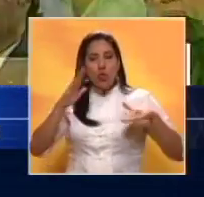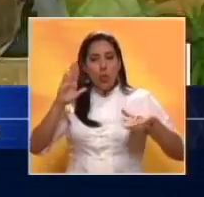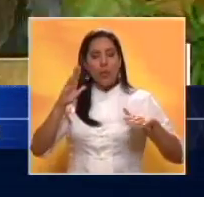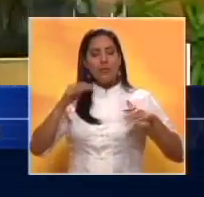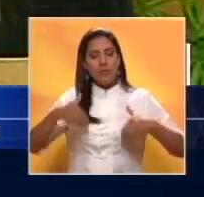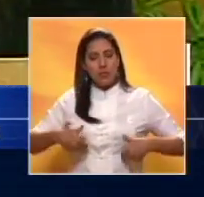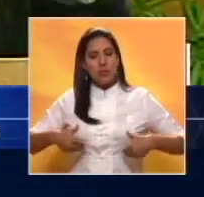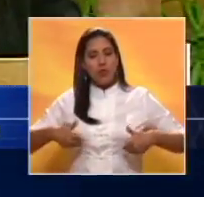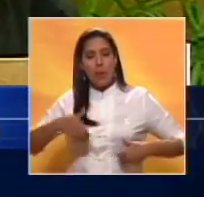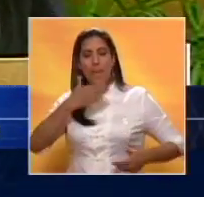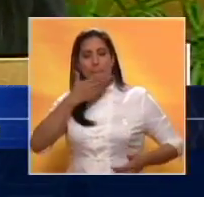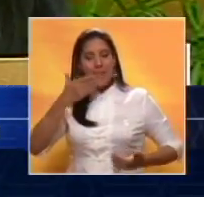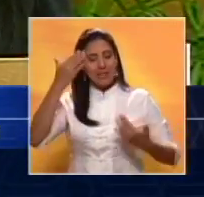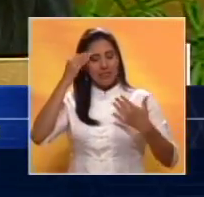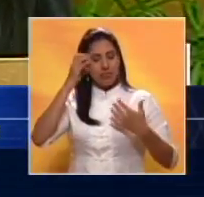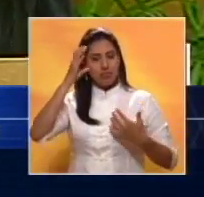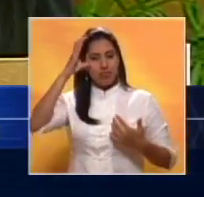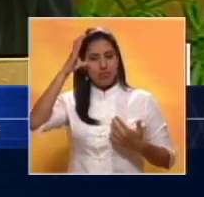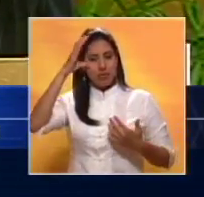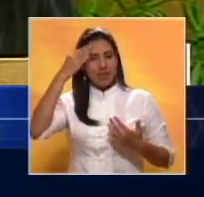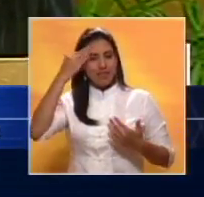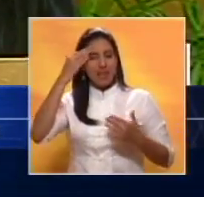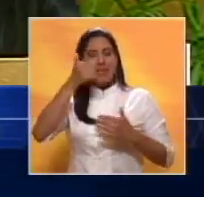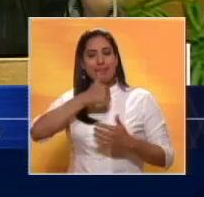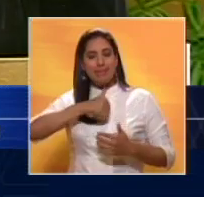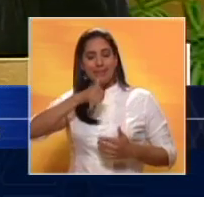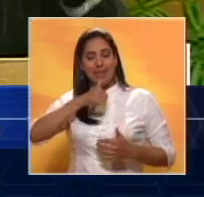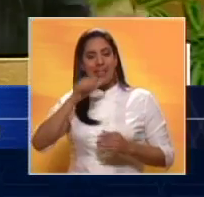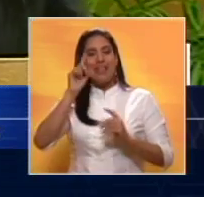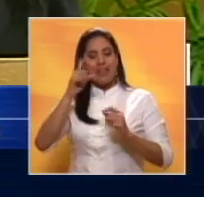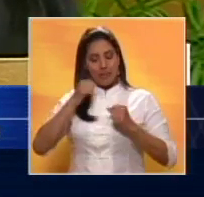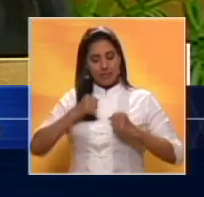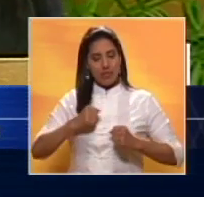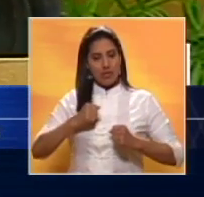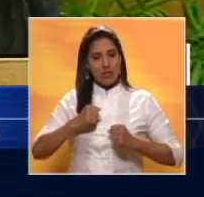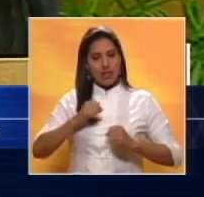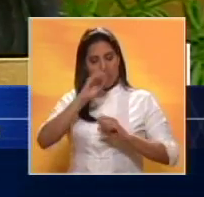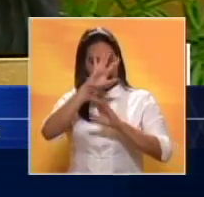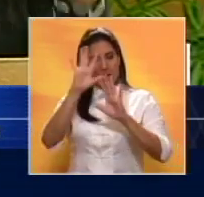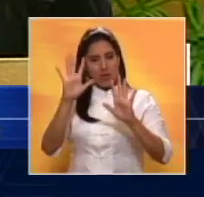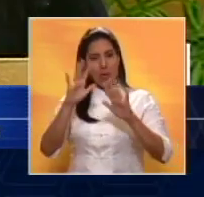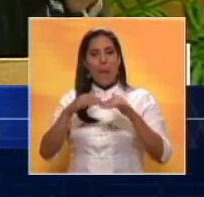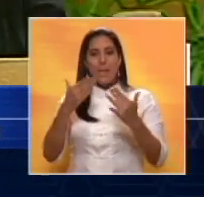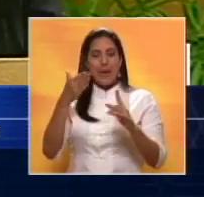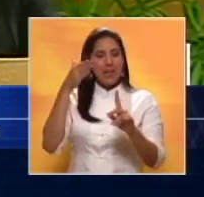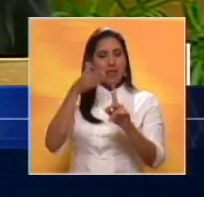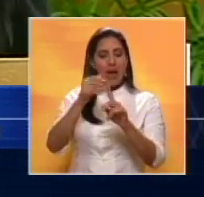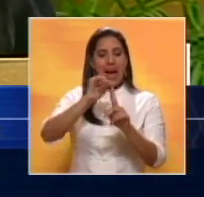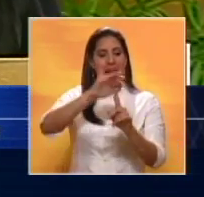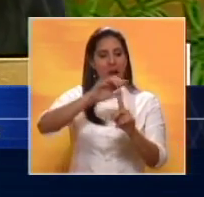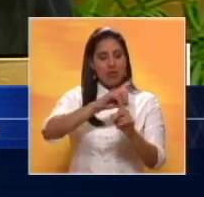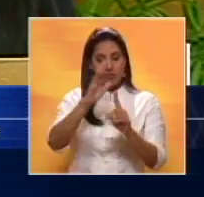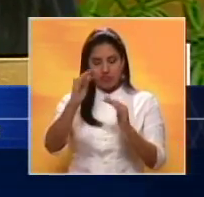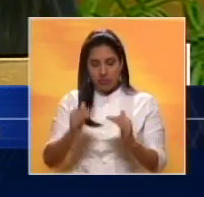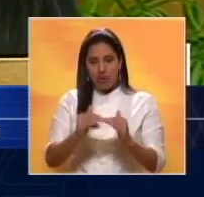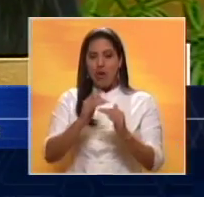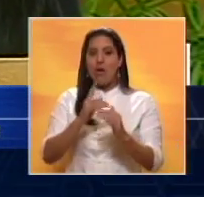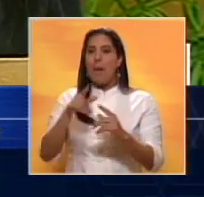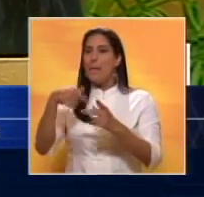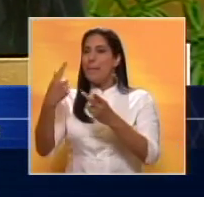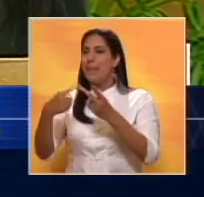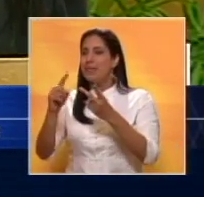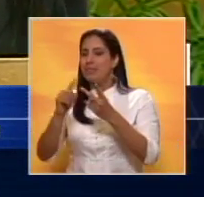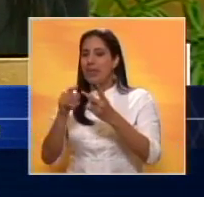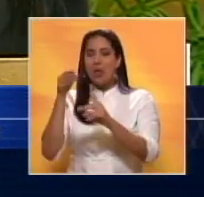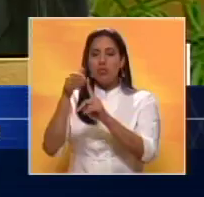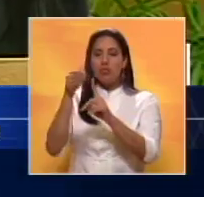compromiso, nuestra mayor sabiduría, paciencia y determinación. para atacar la especulación, para